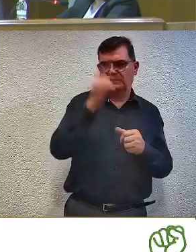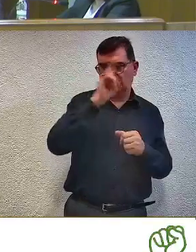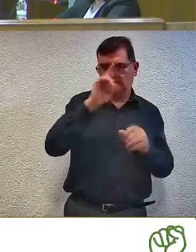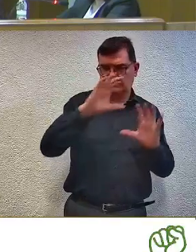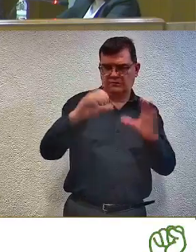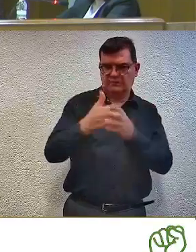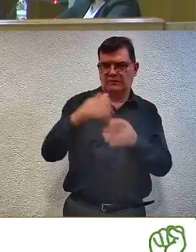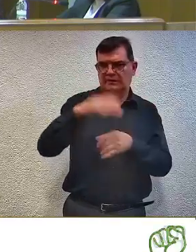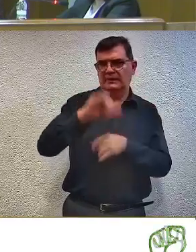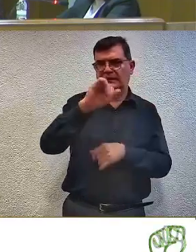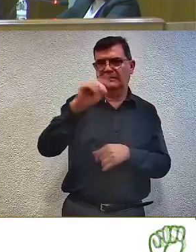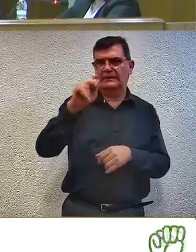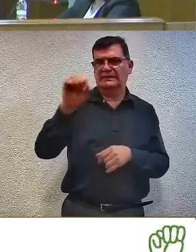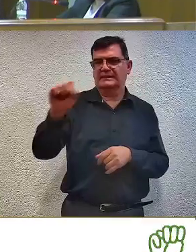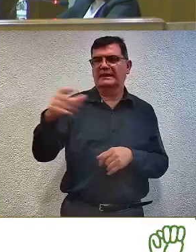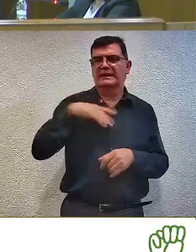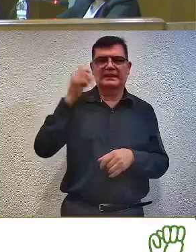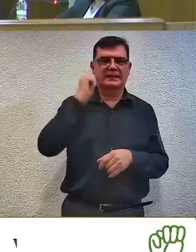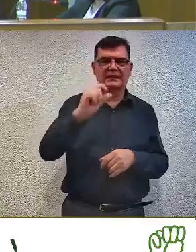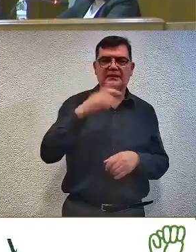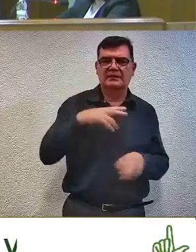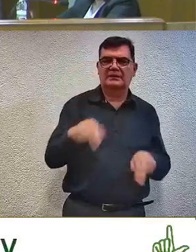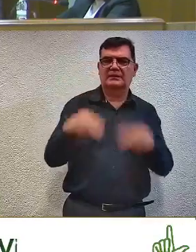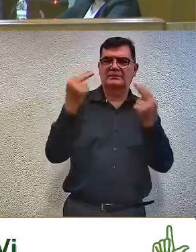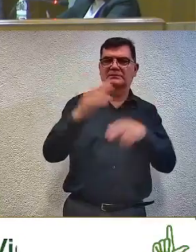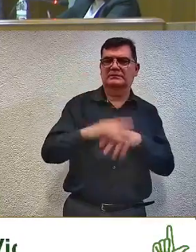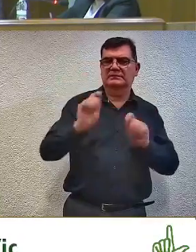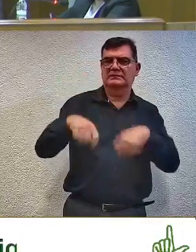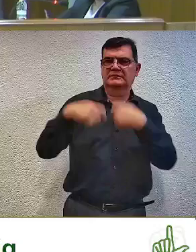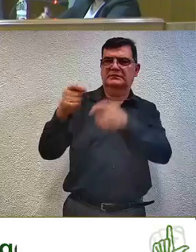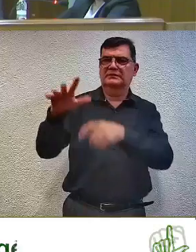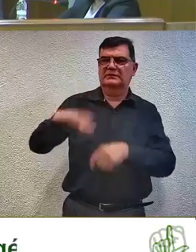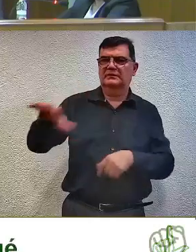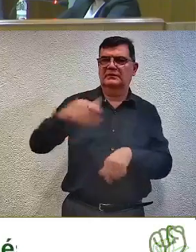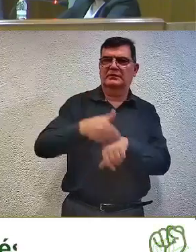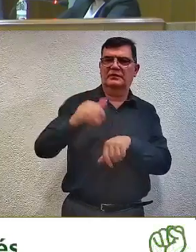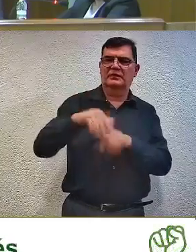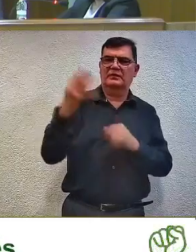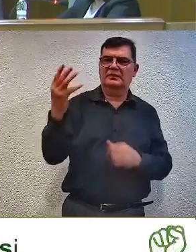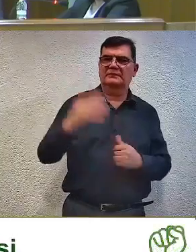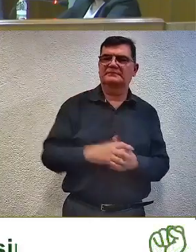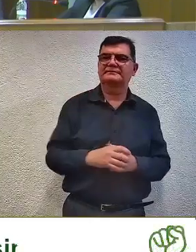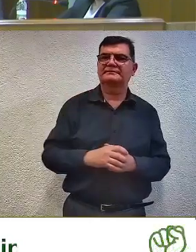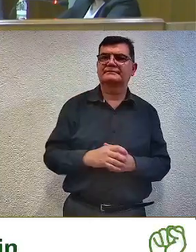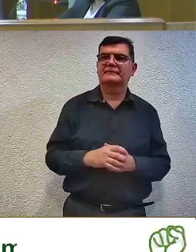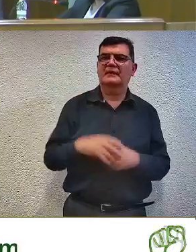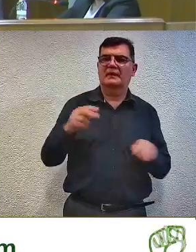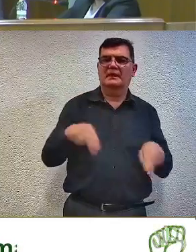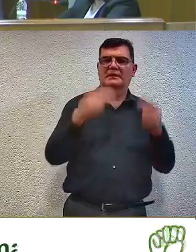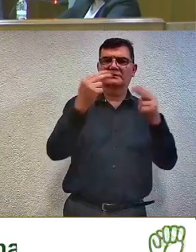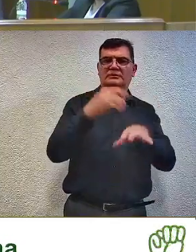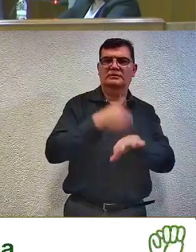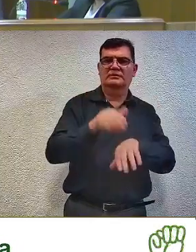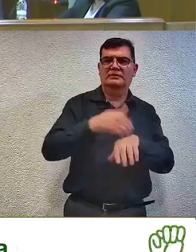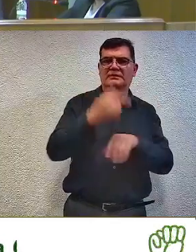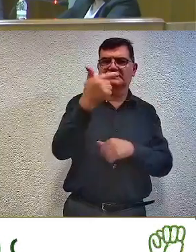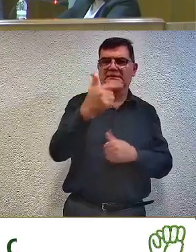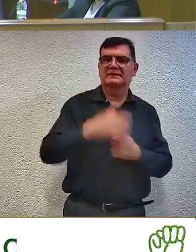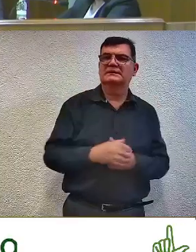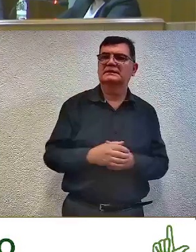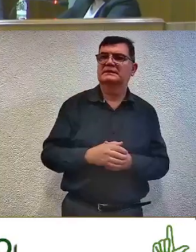General del IEPC Guerrero, asunto que fue turnado a la ponencia número 4. El asunto número 7 es